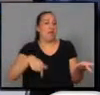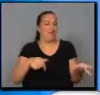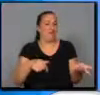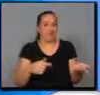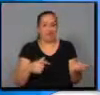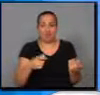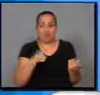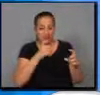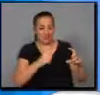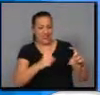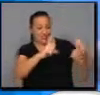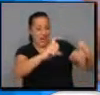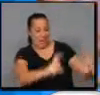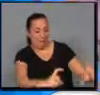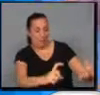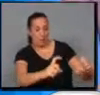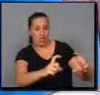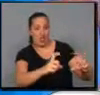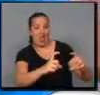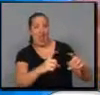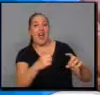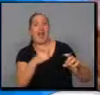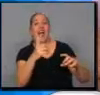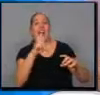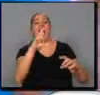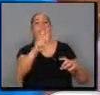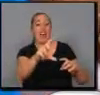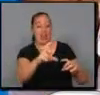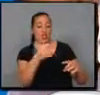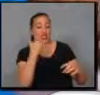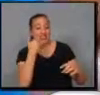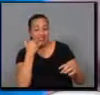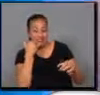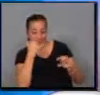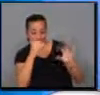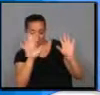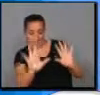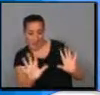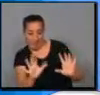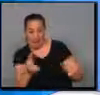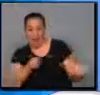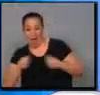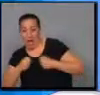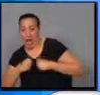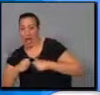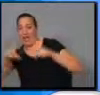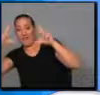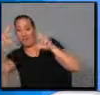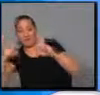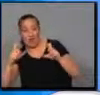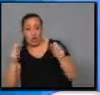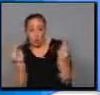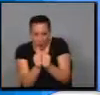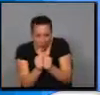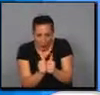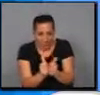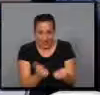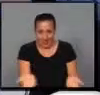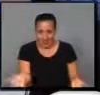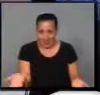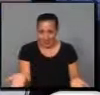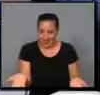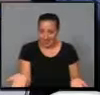el teléfono en un cosito, con un vasito, digamos, apoyás el teléfono, apretás el botoncito, vas corriendo. Y te sacás. ¿Eh? Y te sacás. Claro,